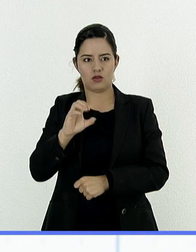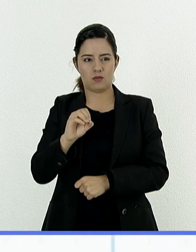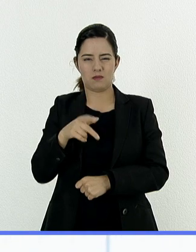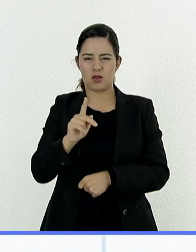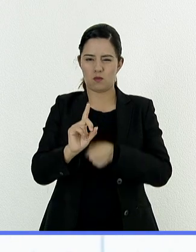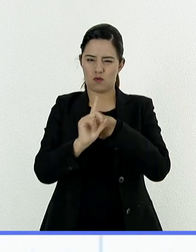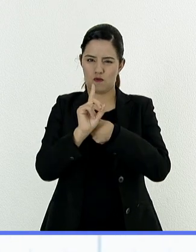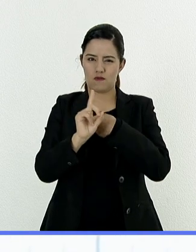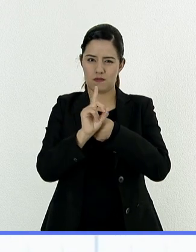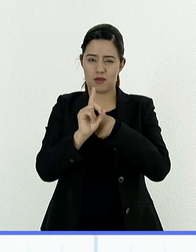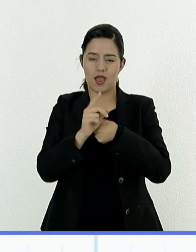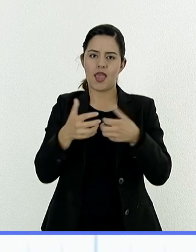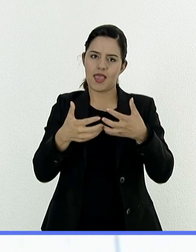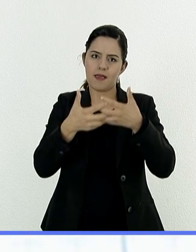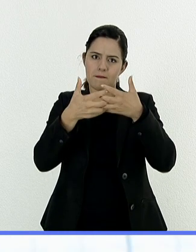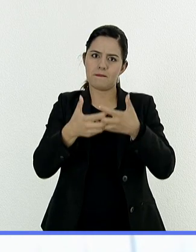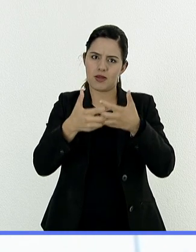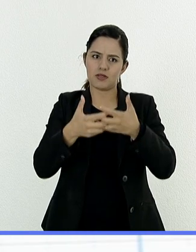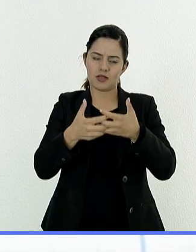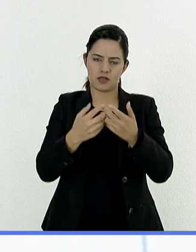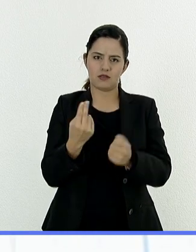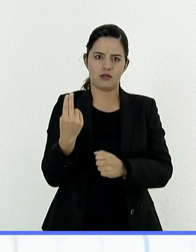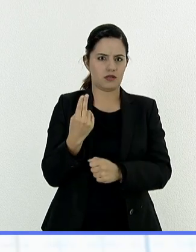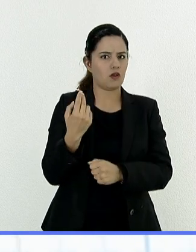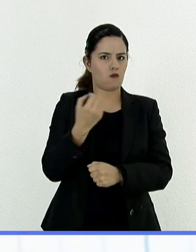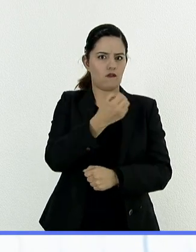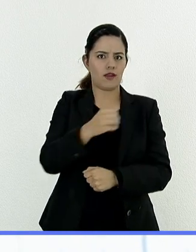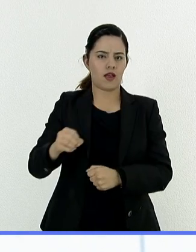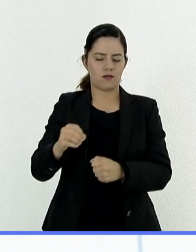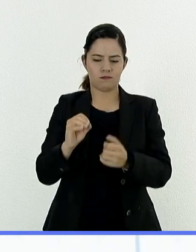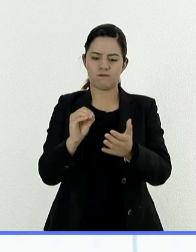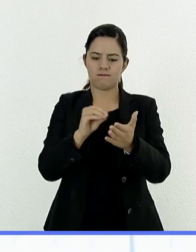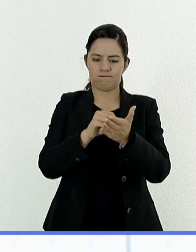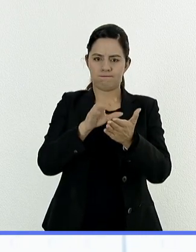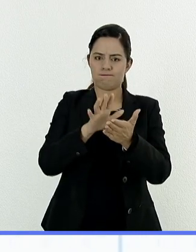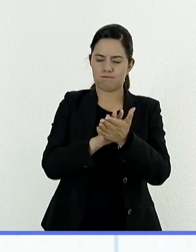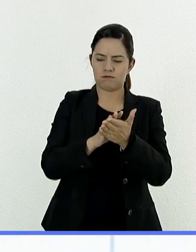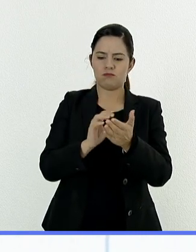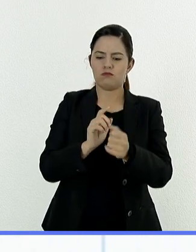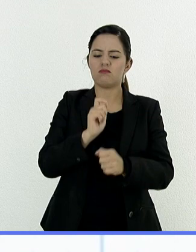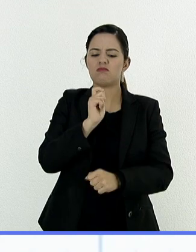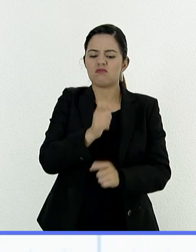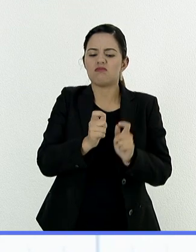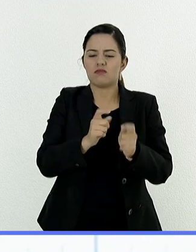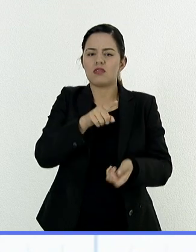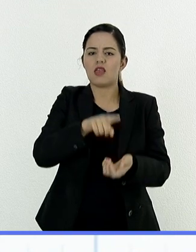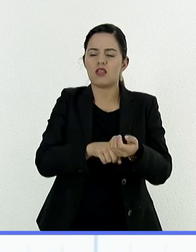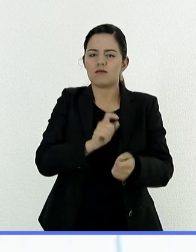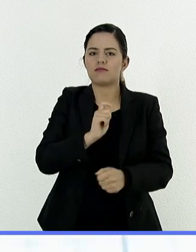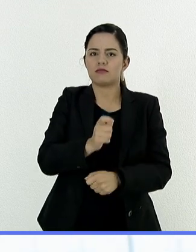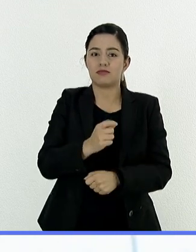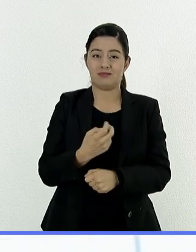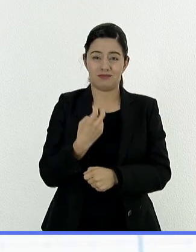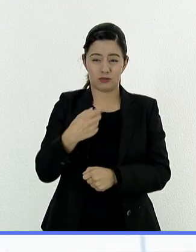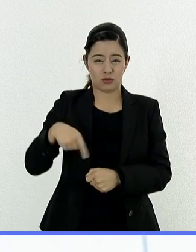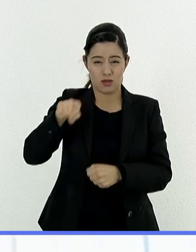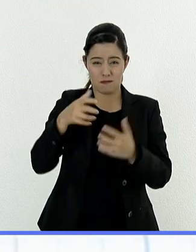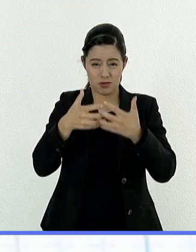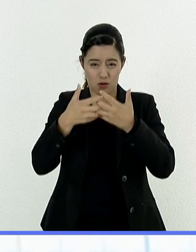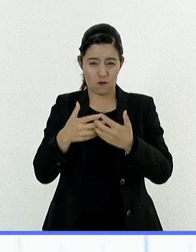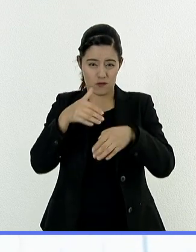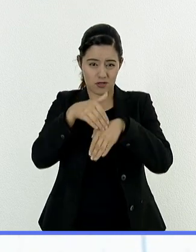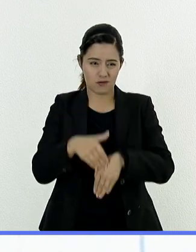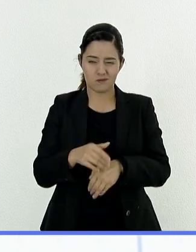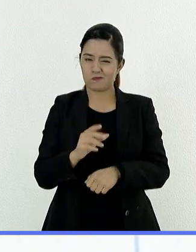productos pero no todas lo hacen eso pues también nos impide saber realmente A cuánto dióxido de titanio estamos